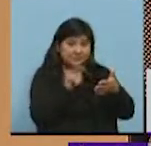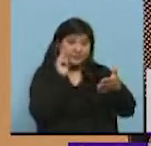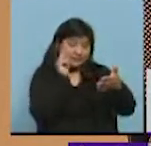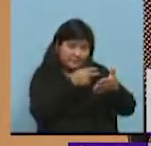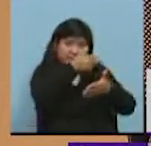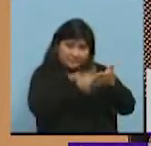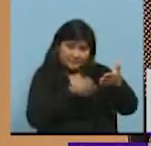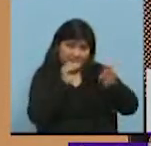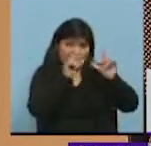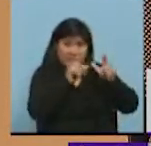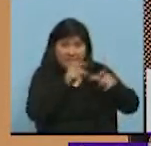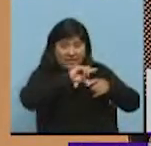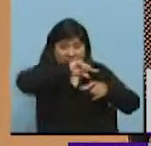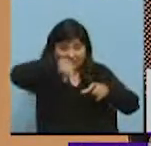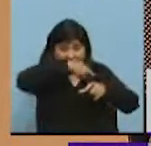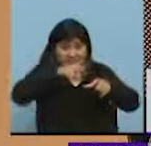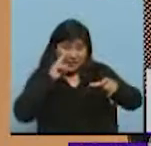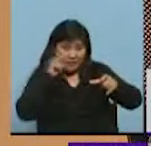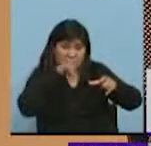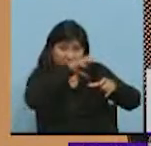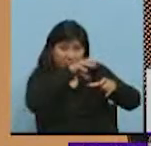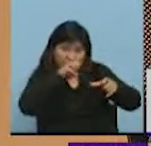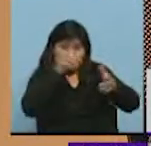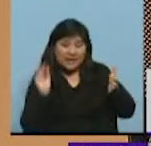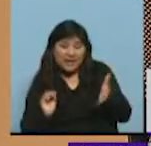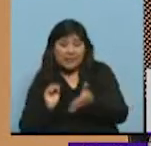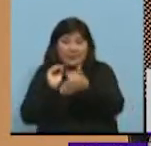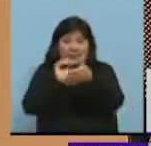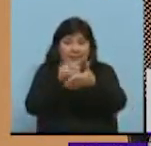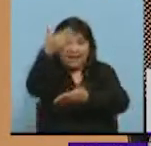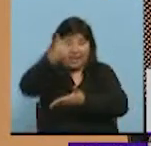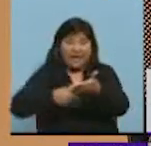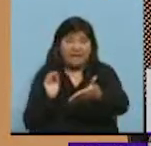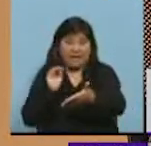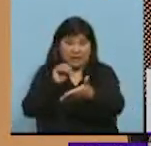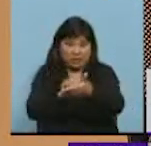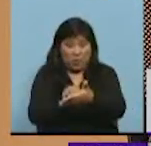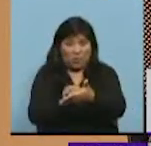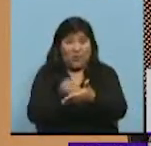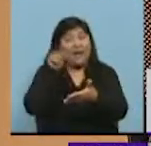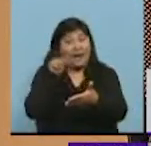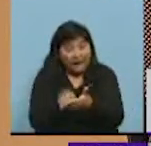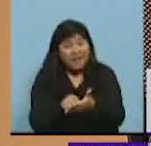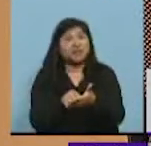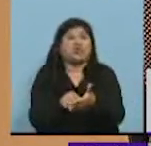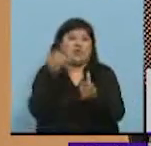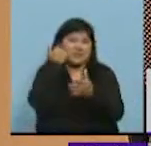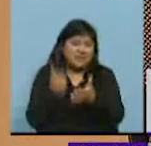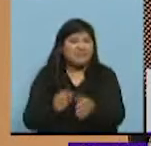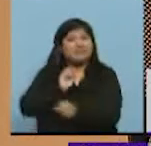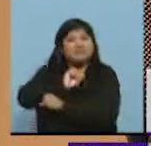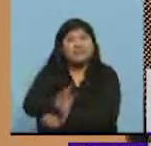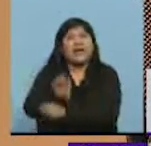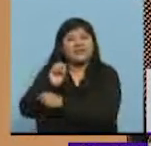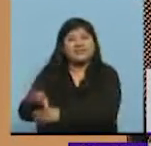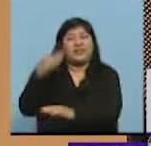y una en septiembre la enviamos a las dos ahora en agosto por eso llegaron dos juntas simplemente pensando en que